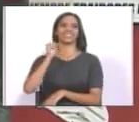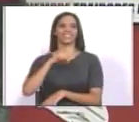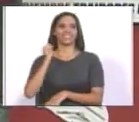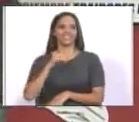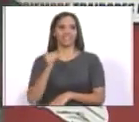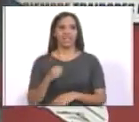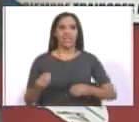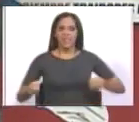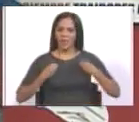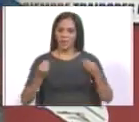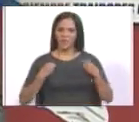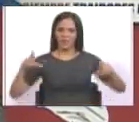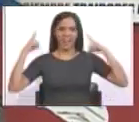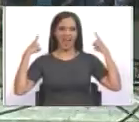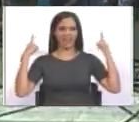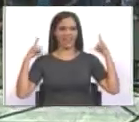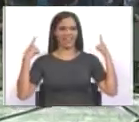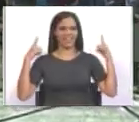¡Que viva La Guaira!